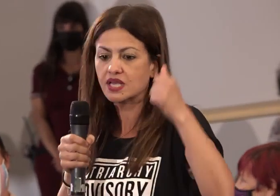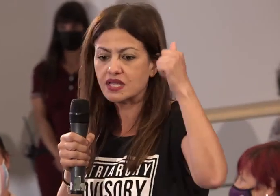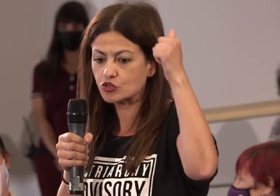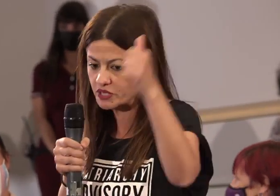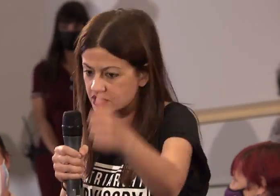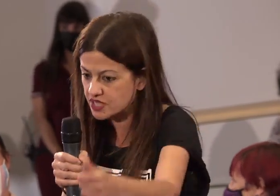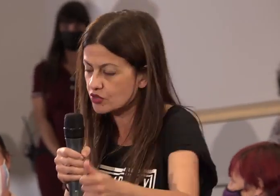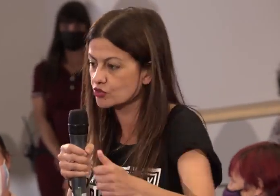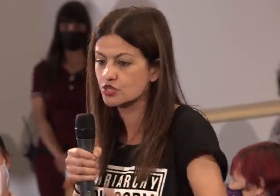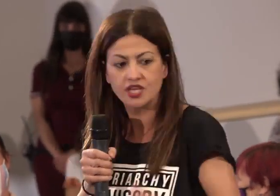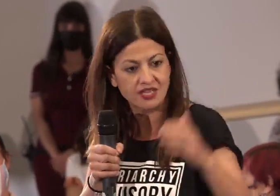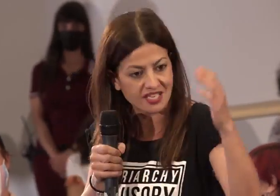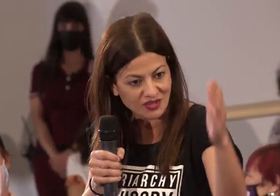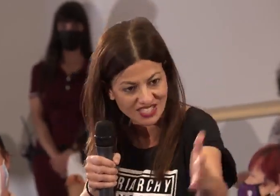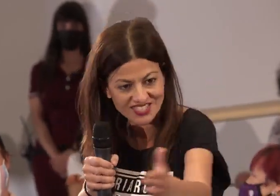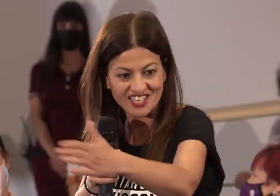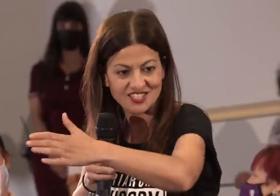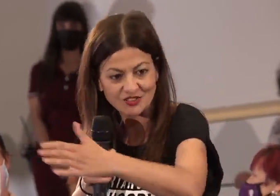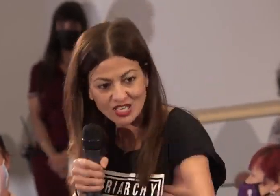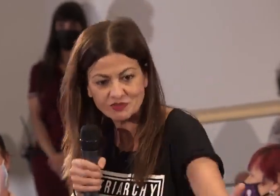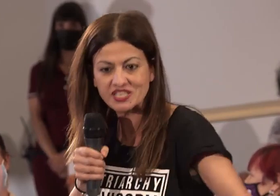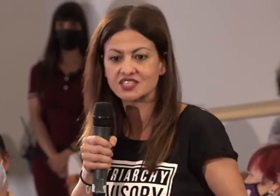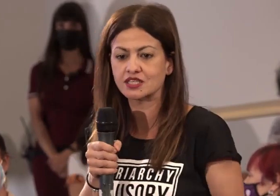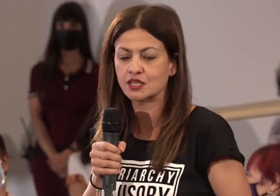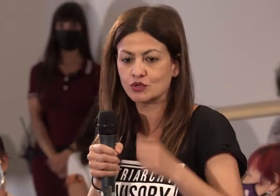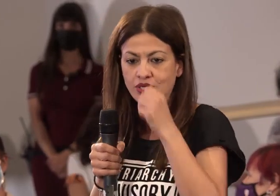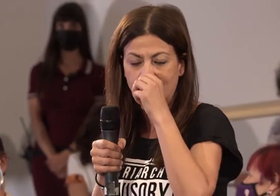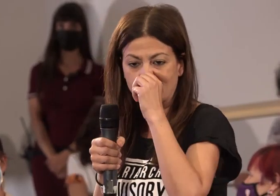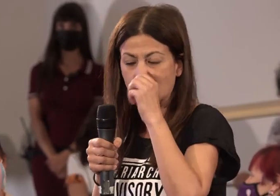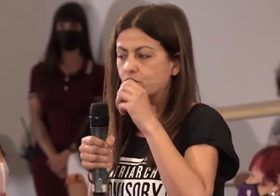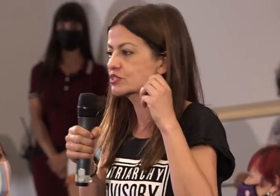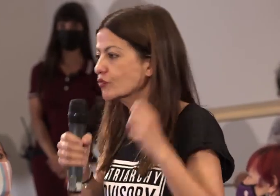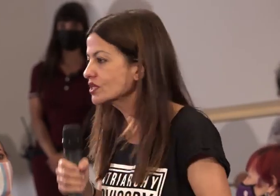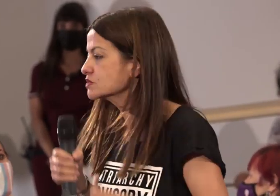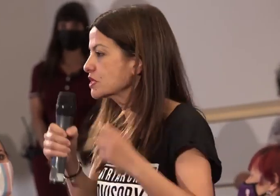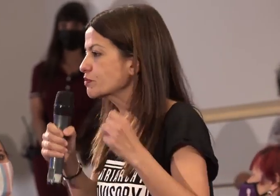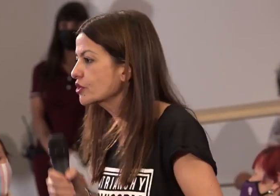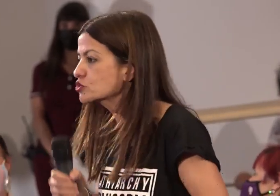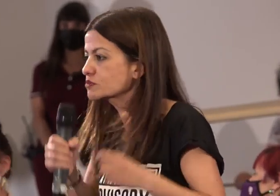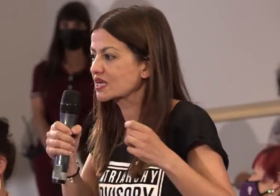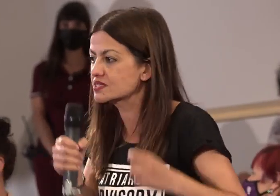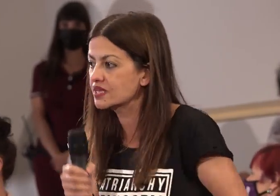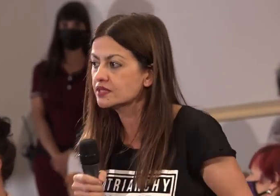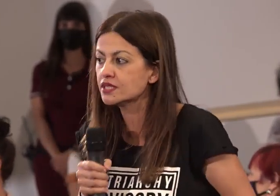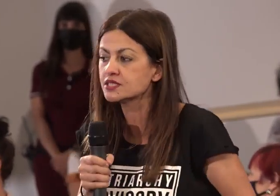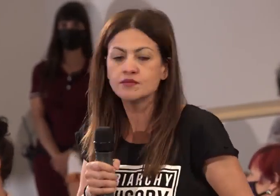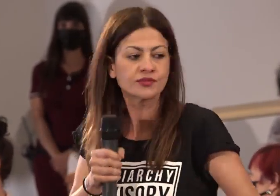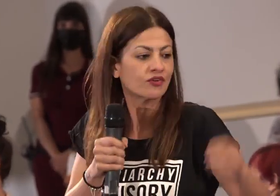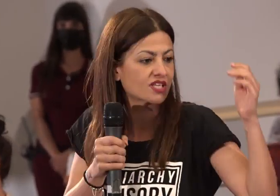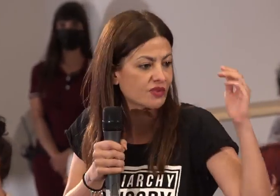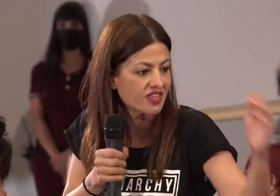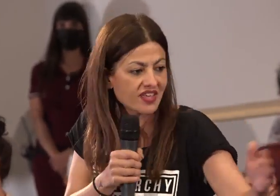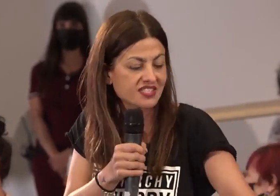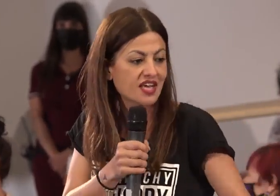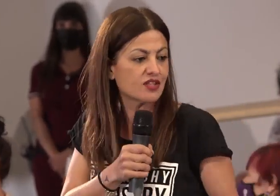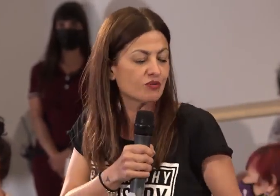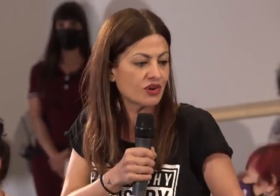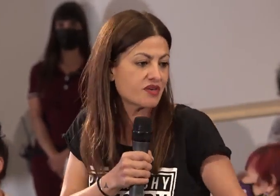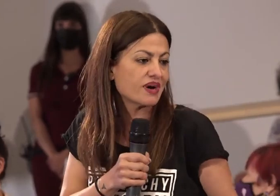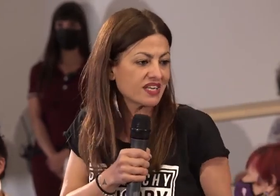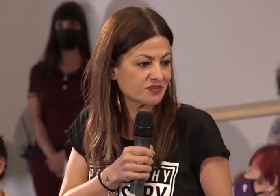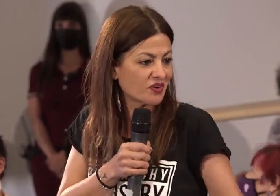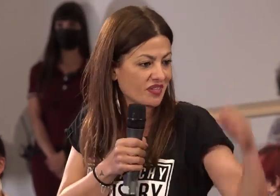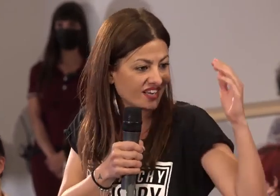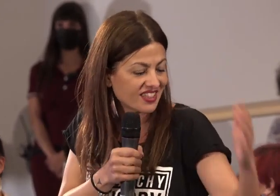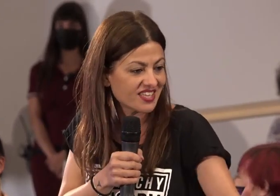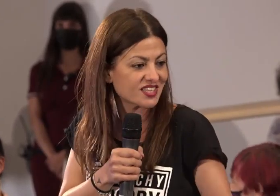medidas de los ministerios de las ministras de todas las ministras que tenemos aquí más fuertes más poderosas más resilientes con las medidas del